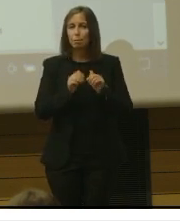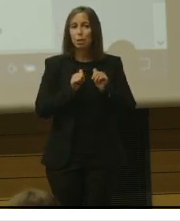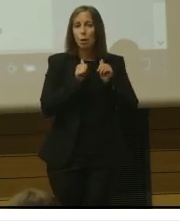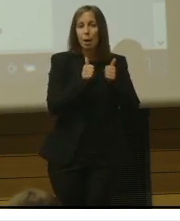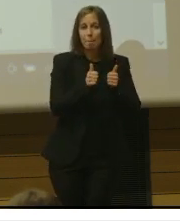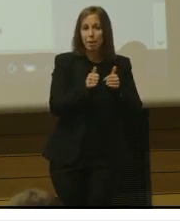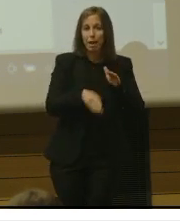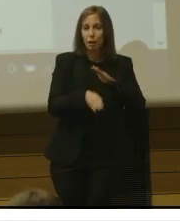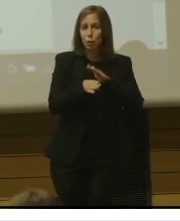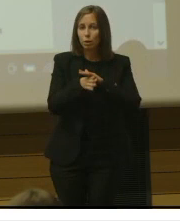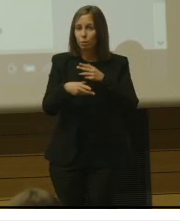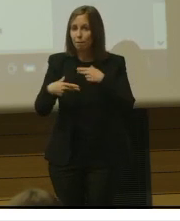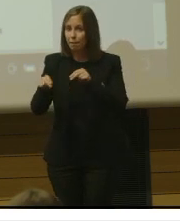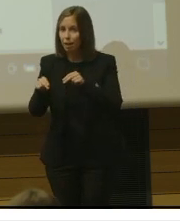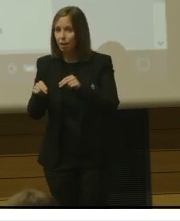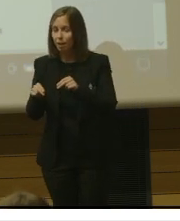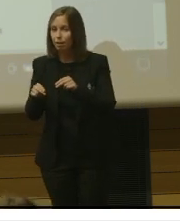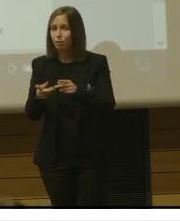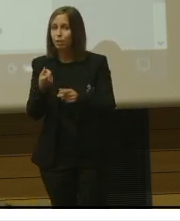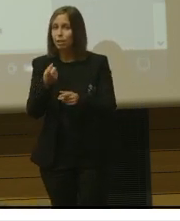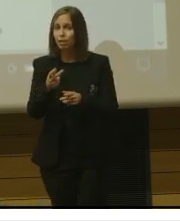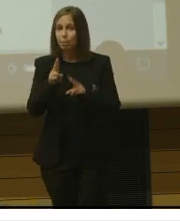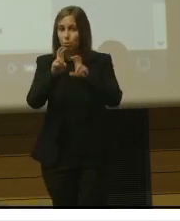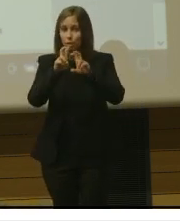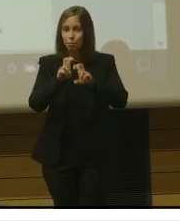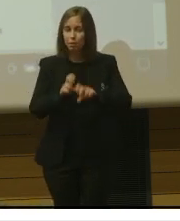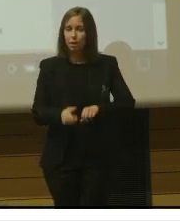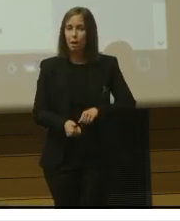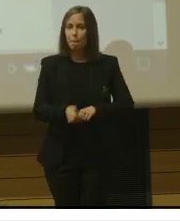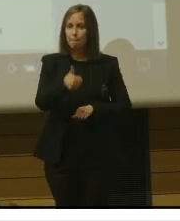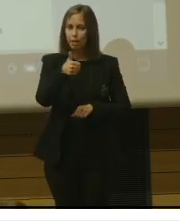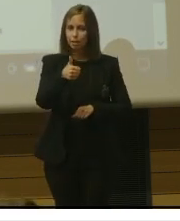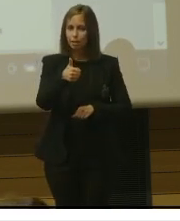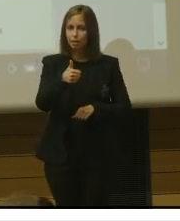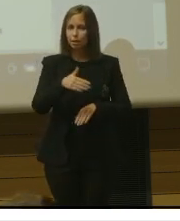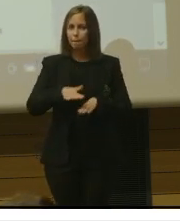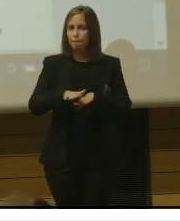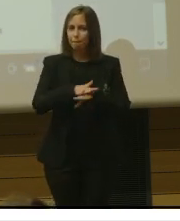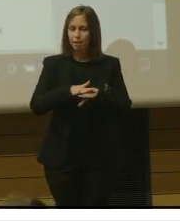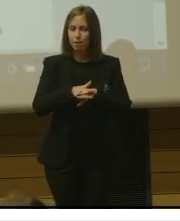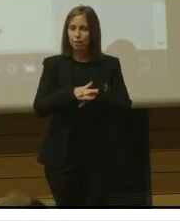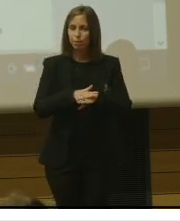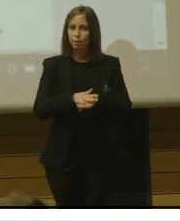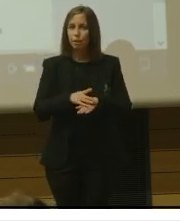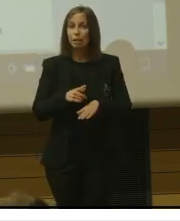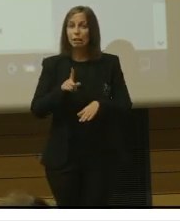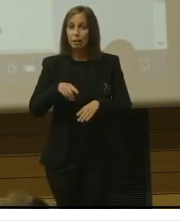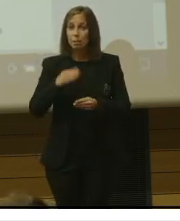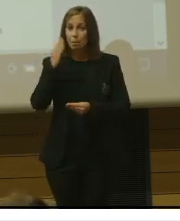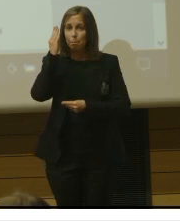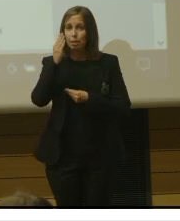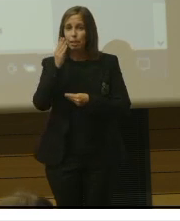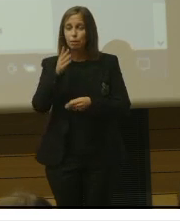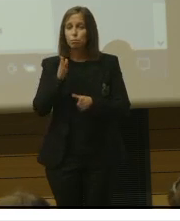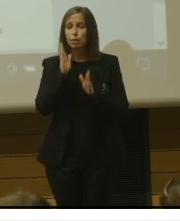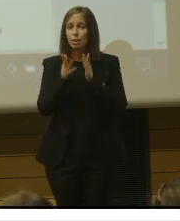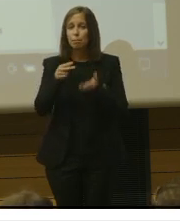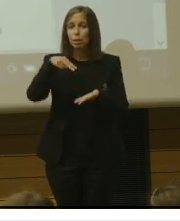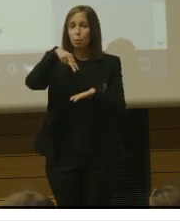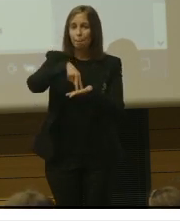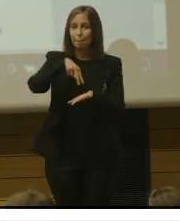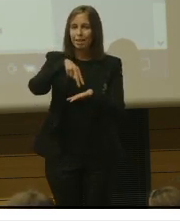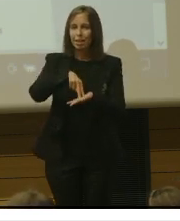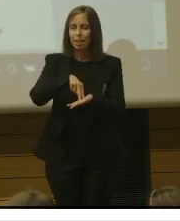hay que investigar más, esto es fundamental, ¿no? Y esto nos lleva, ¿no?, a pensar, oye, estás haciendo un tratamiento presencial, hay